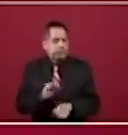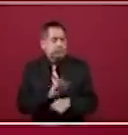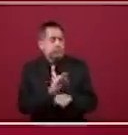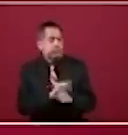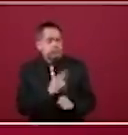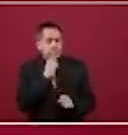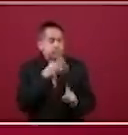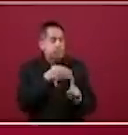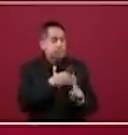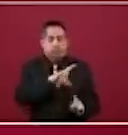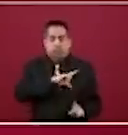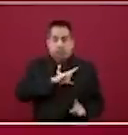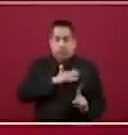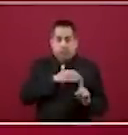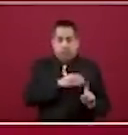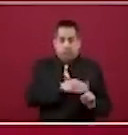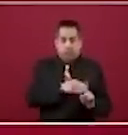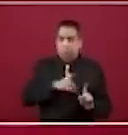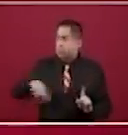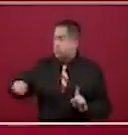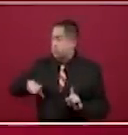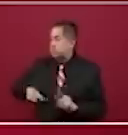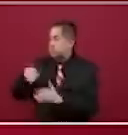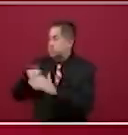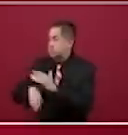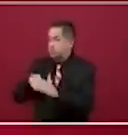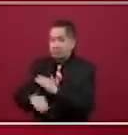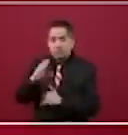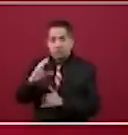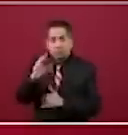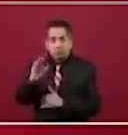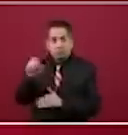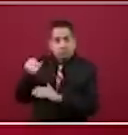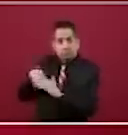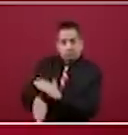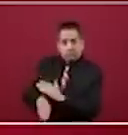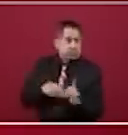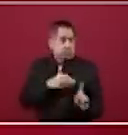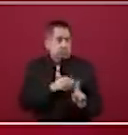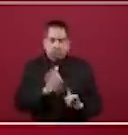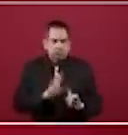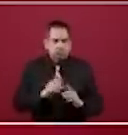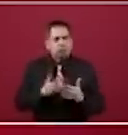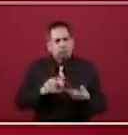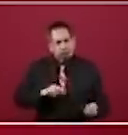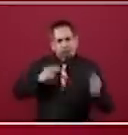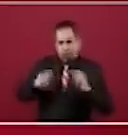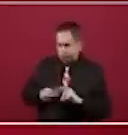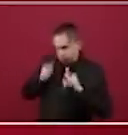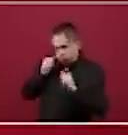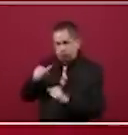favoreciendo a empresas particulares en detrimento de la Comisión Federal de Electricidad. Ahora la Comisión Federal de Electricidad va a